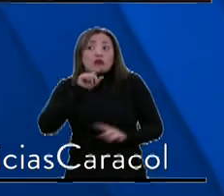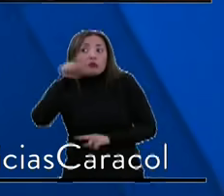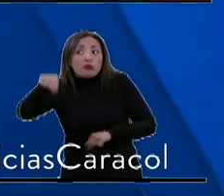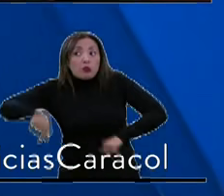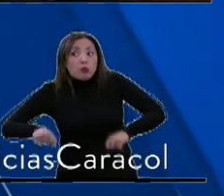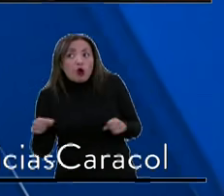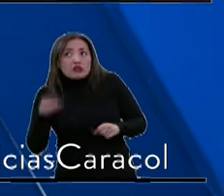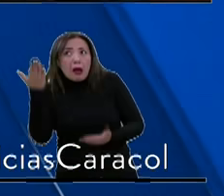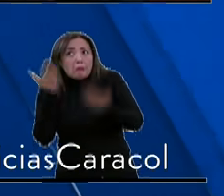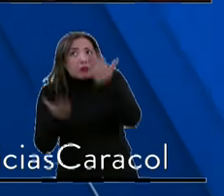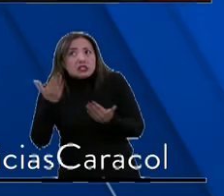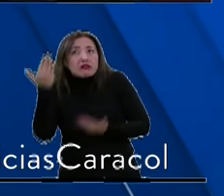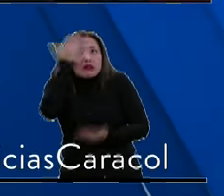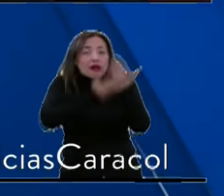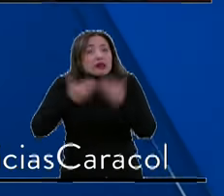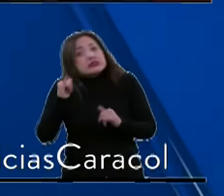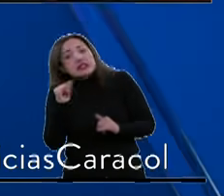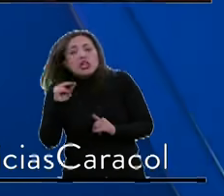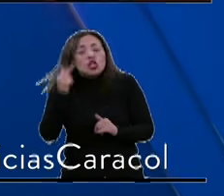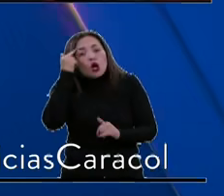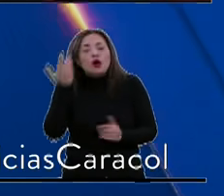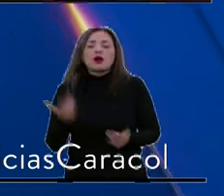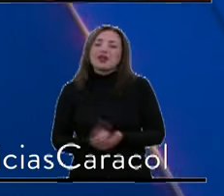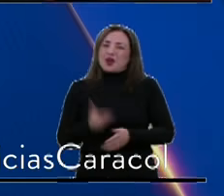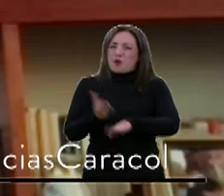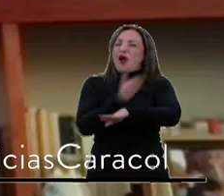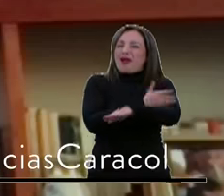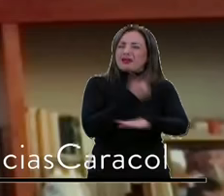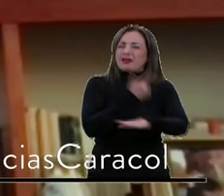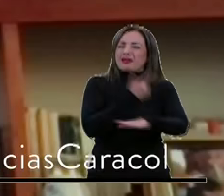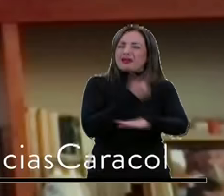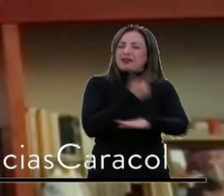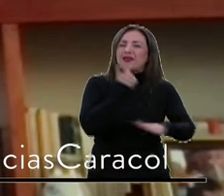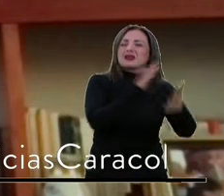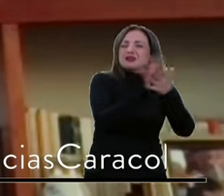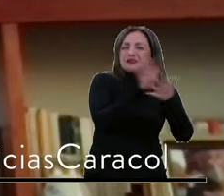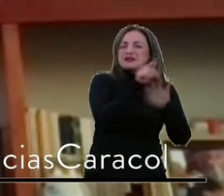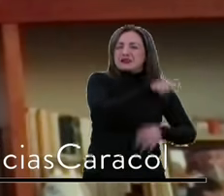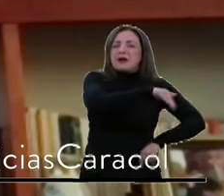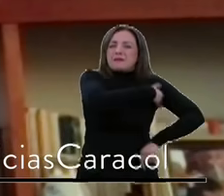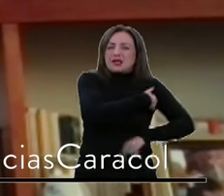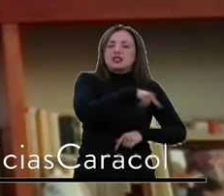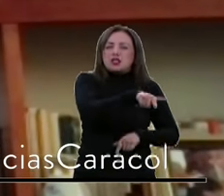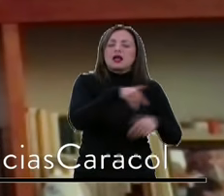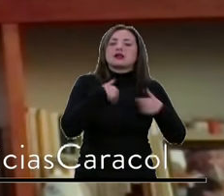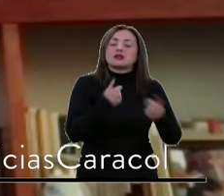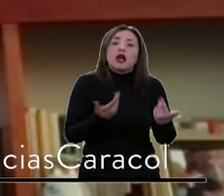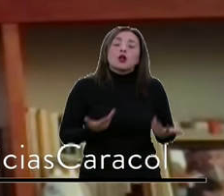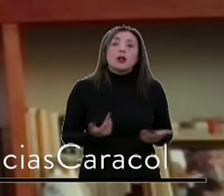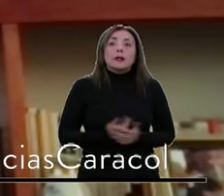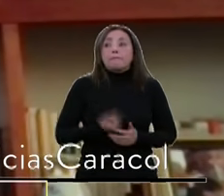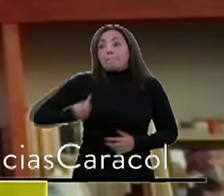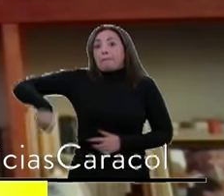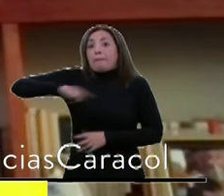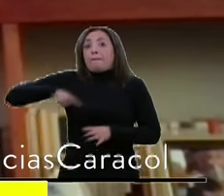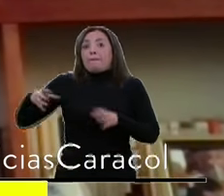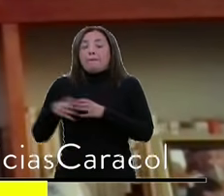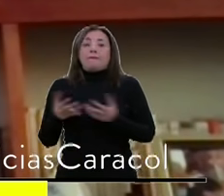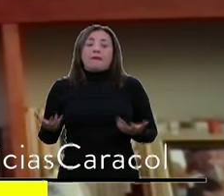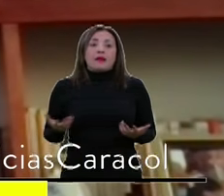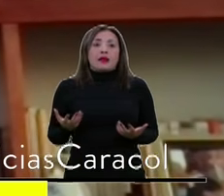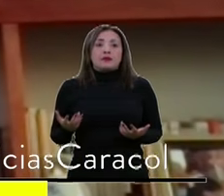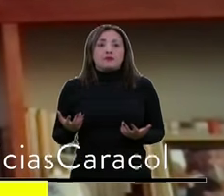no tal como lo dijo el ministro de salud ahí nosotros como los señalaban